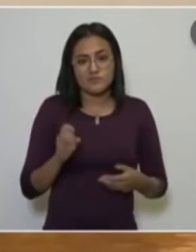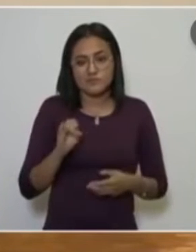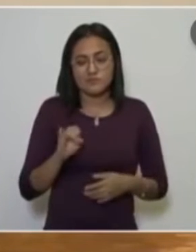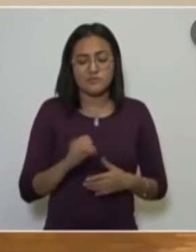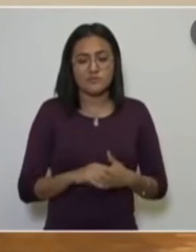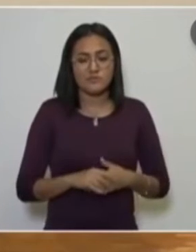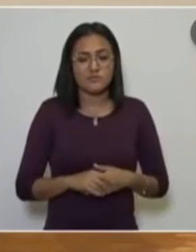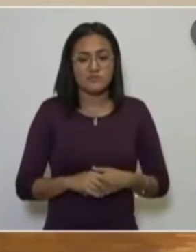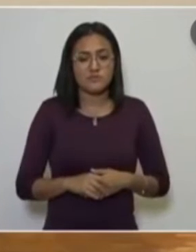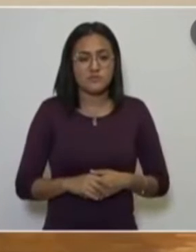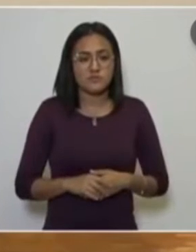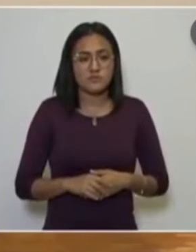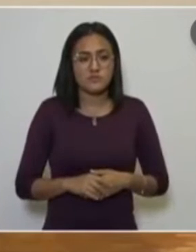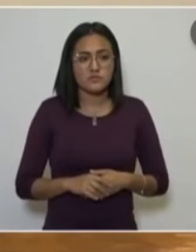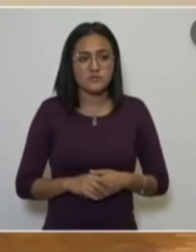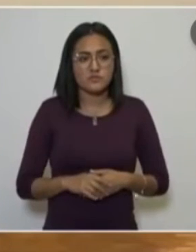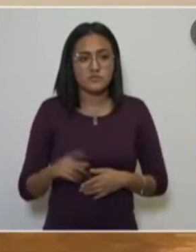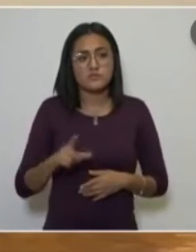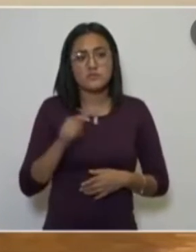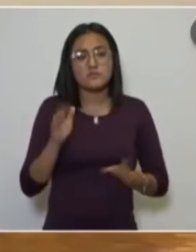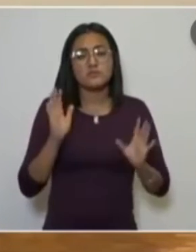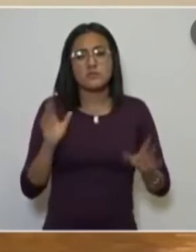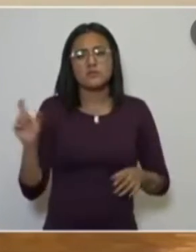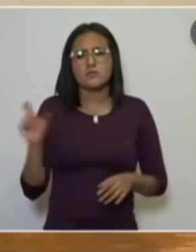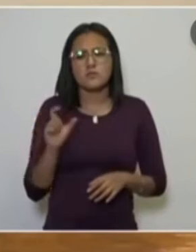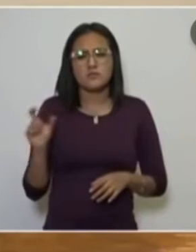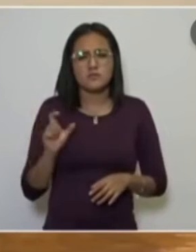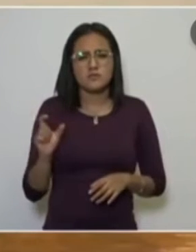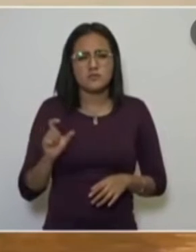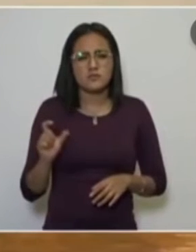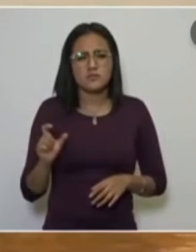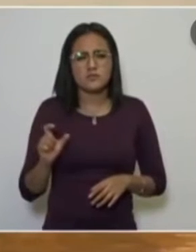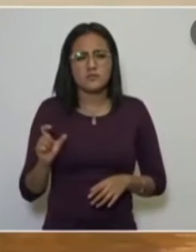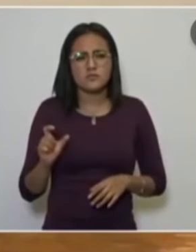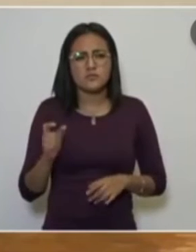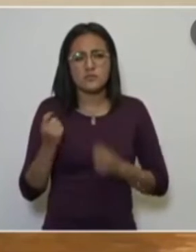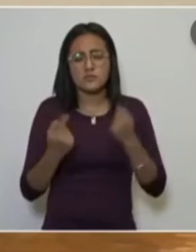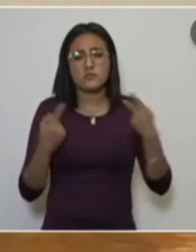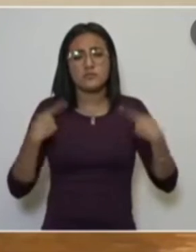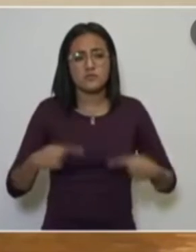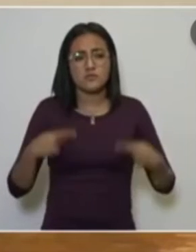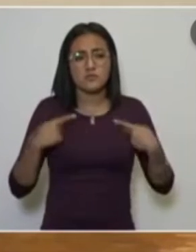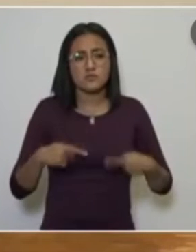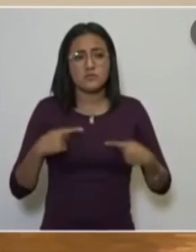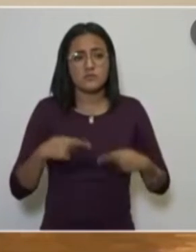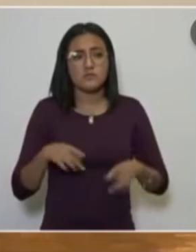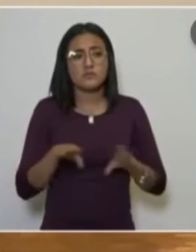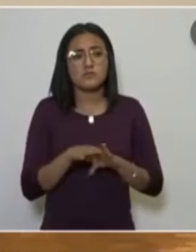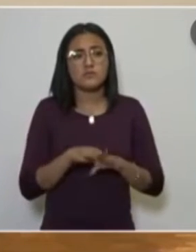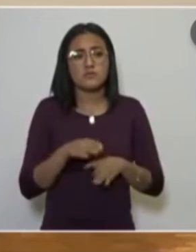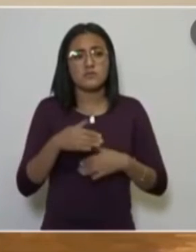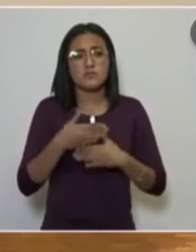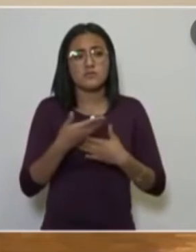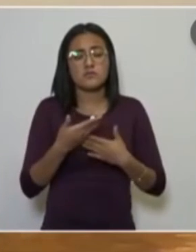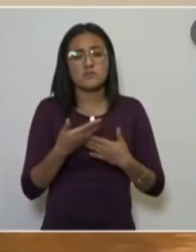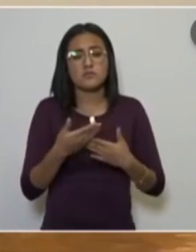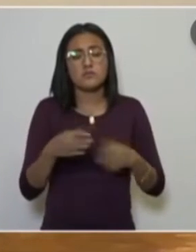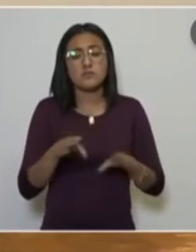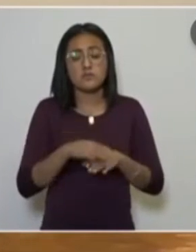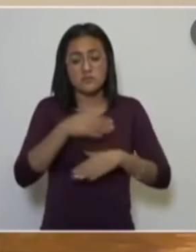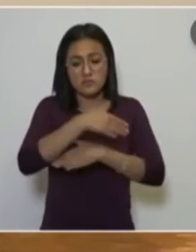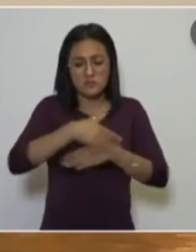este ya después ve cuándo algunas personas se pusieron a bloquear las avenidas